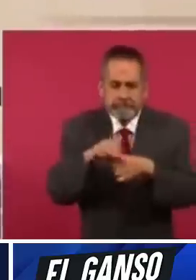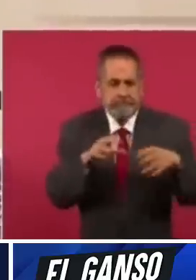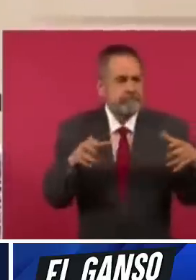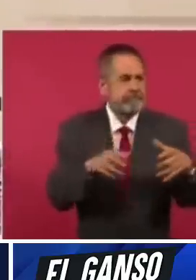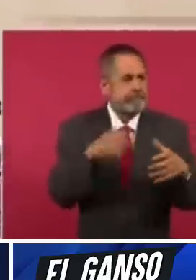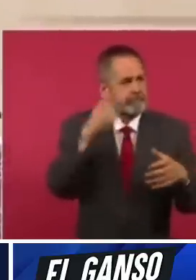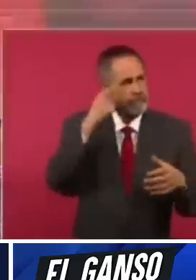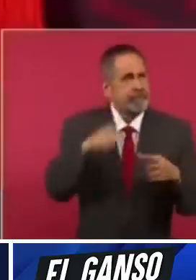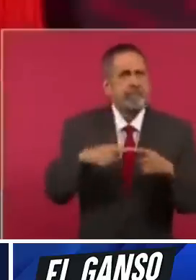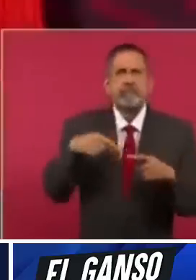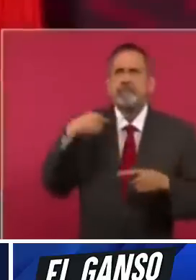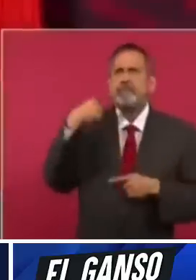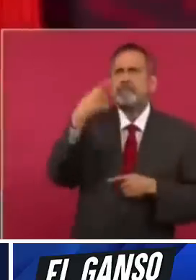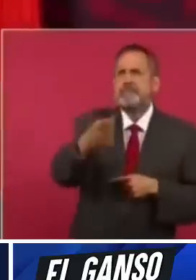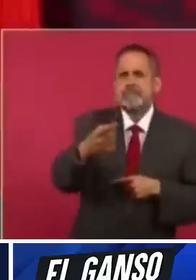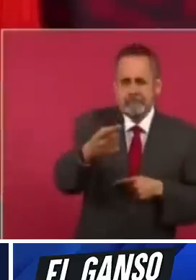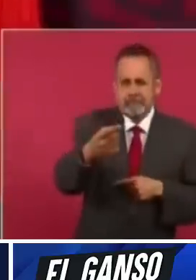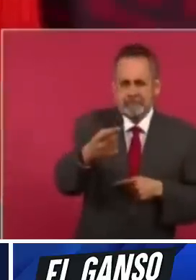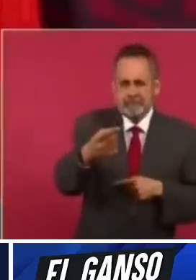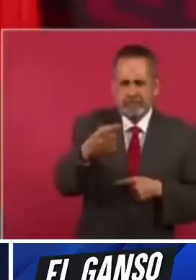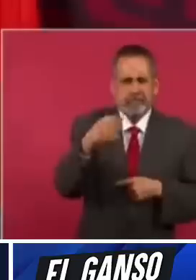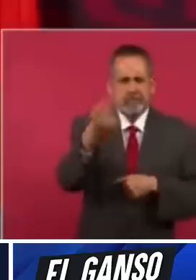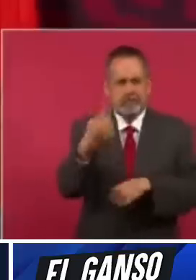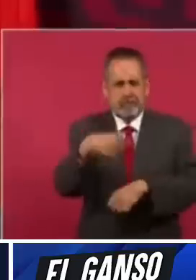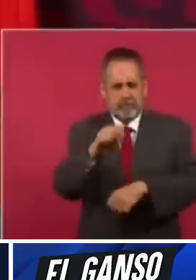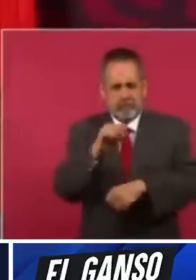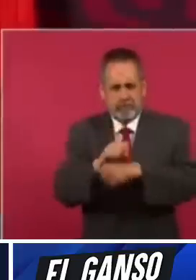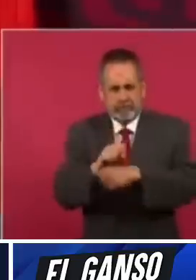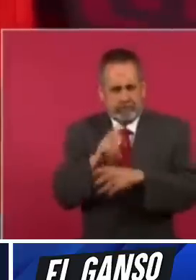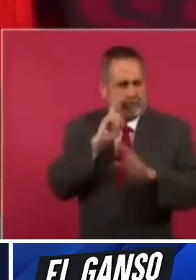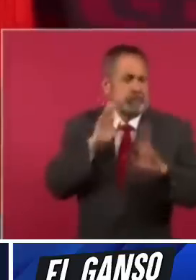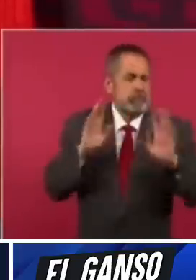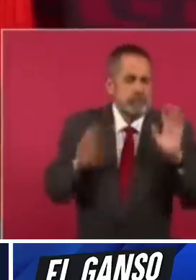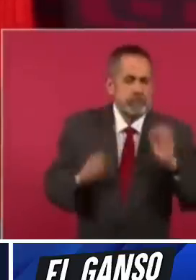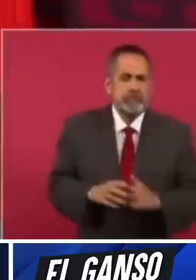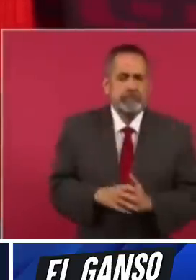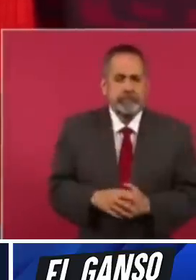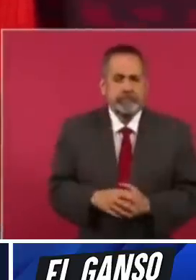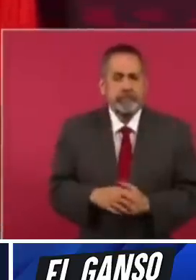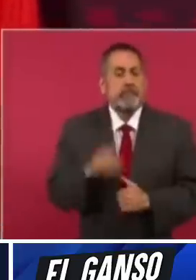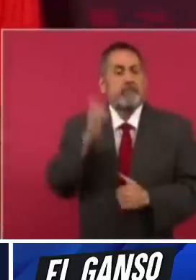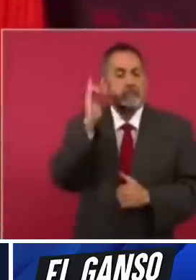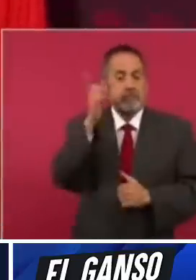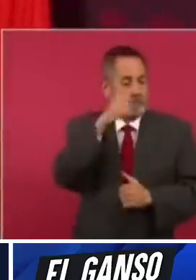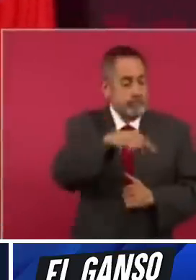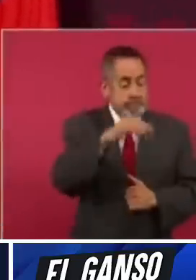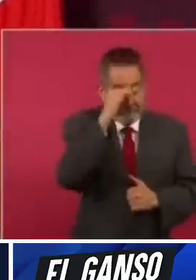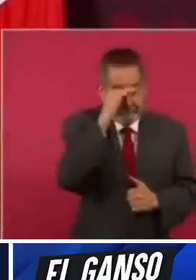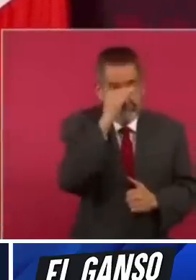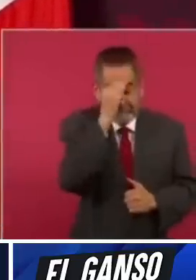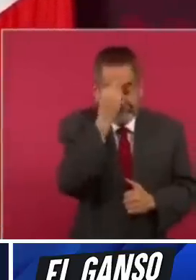pues creo que hasta la próxima semana, y ojalá y lo piensen bien,